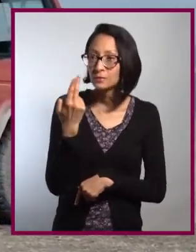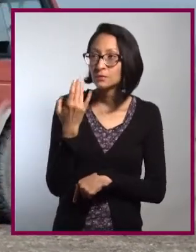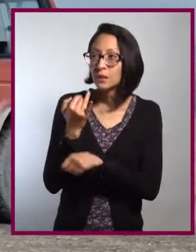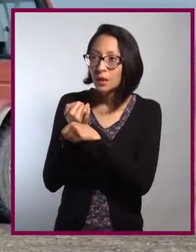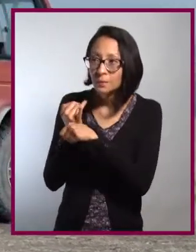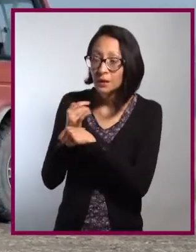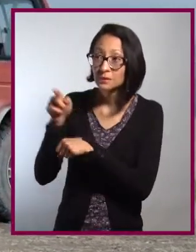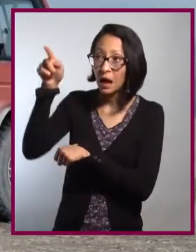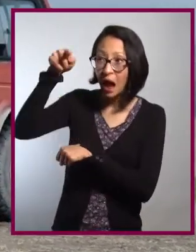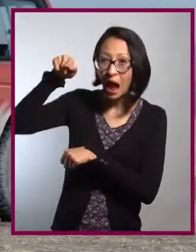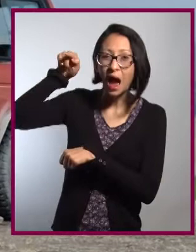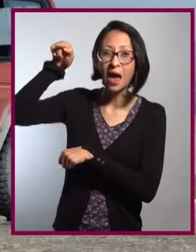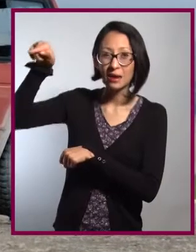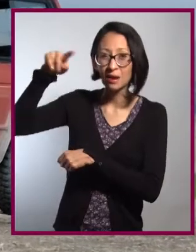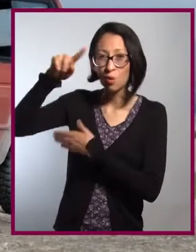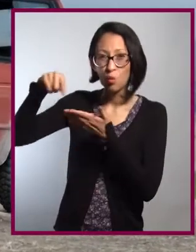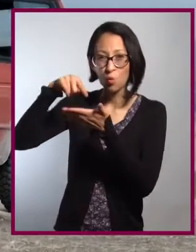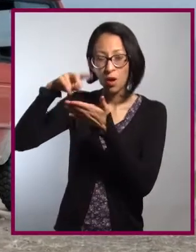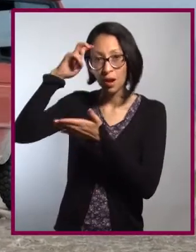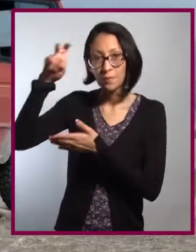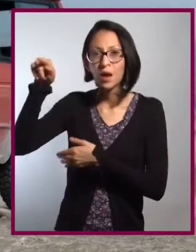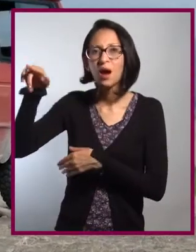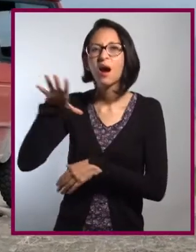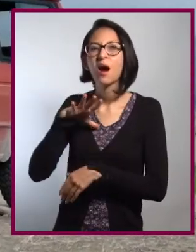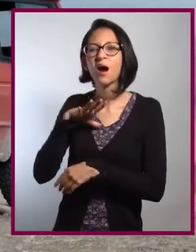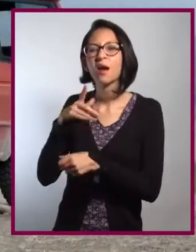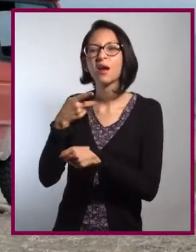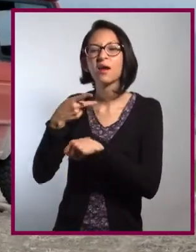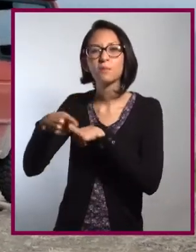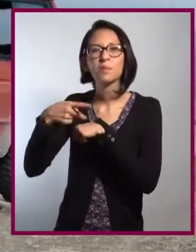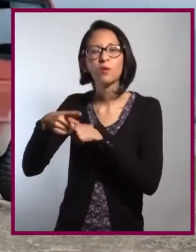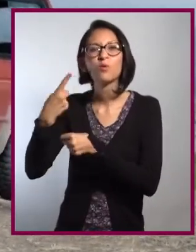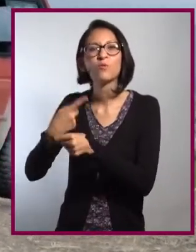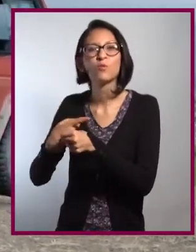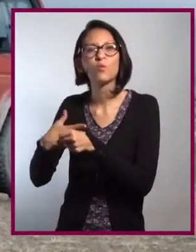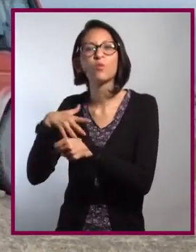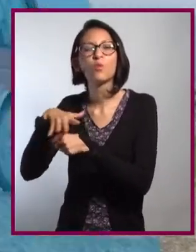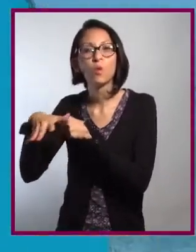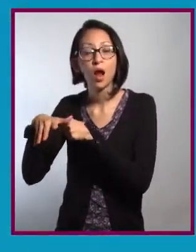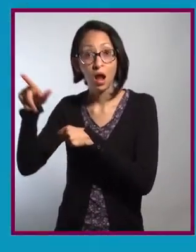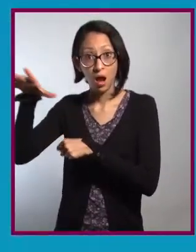ciertas enfermedades y sobre la disponibilidad de los servicios de salud.